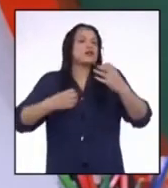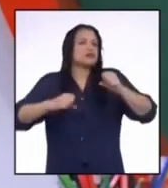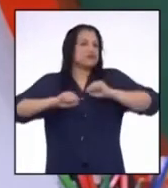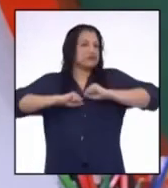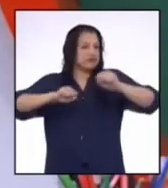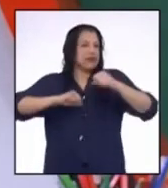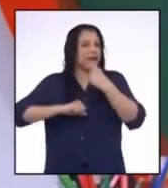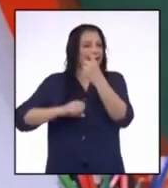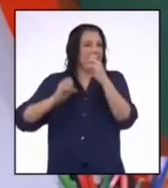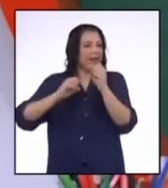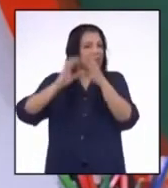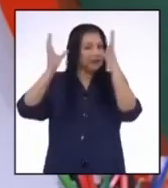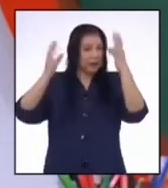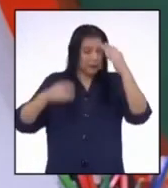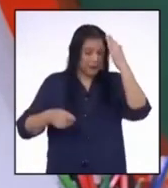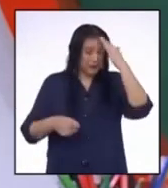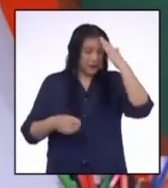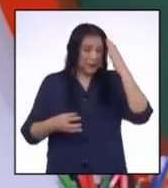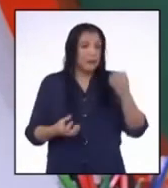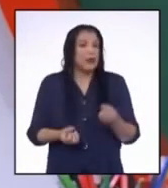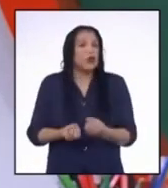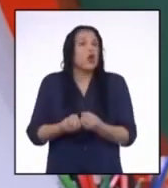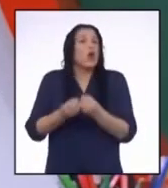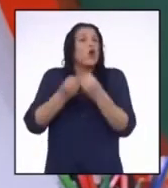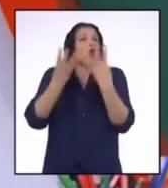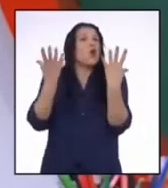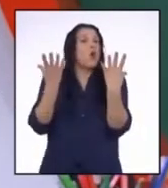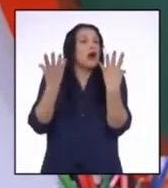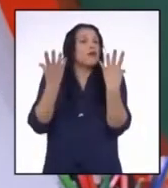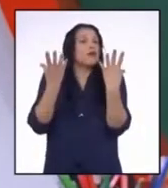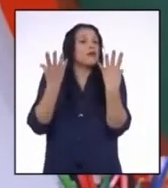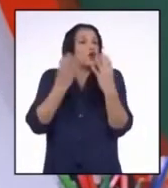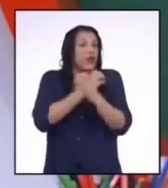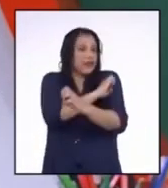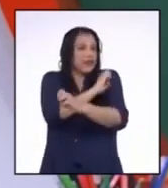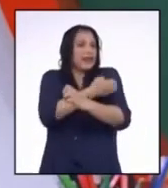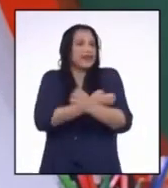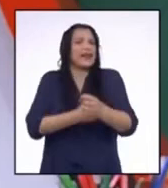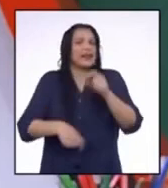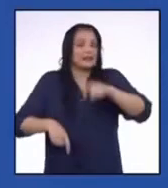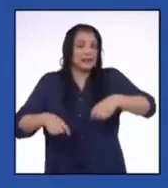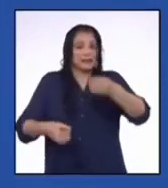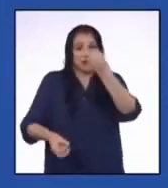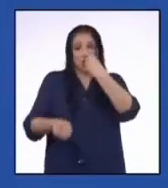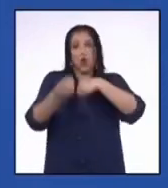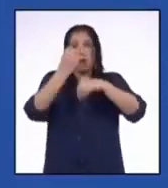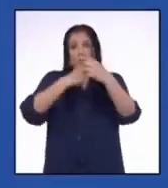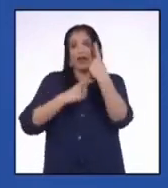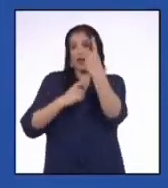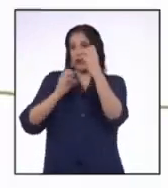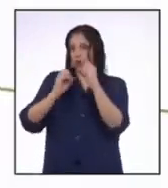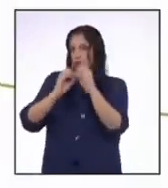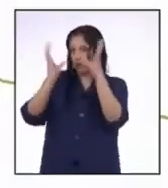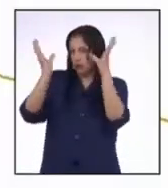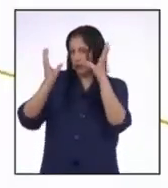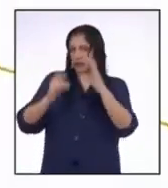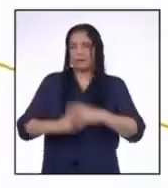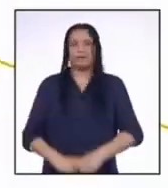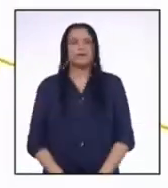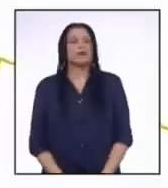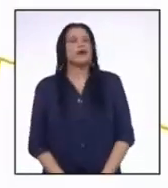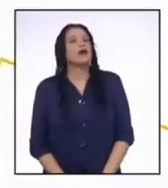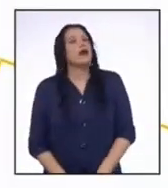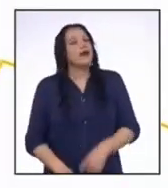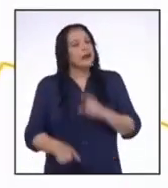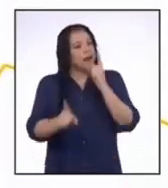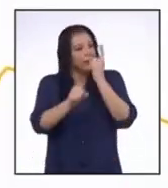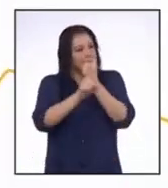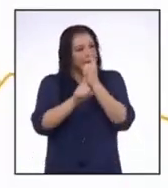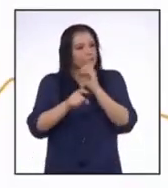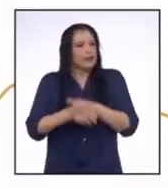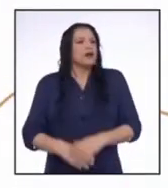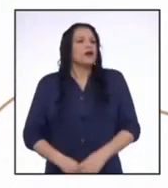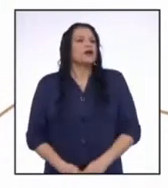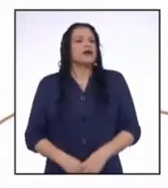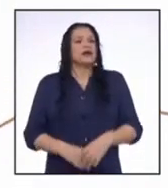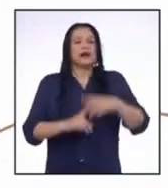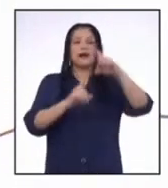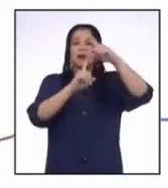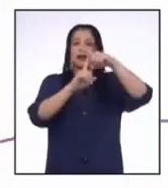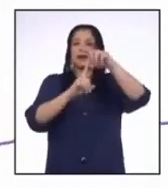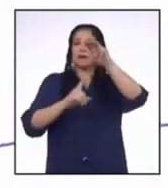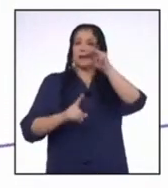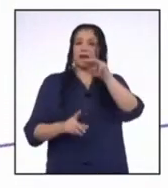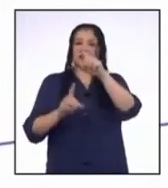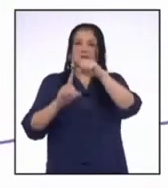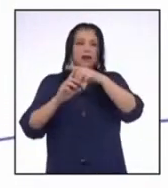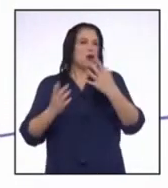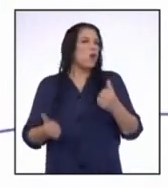para calcular con exactitud cuántas calorías necesita al día una persona. Así es, y el valor de la tasa